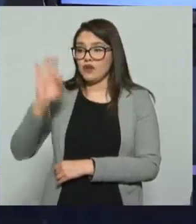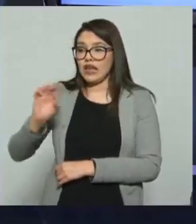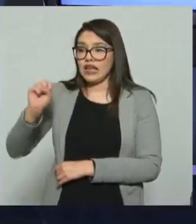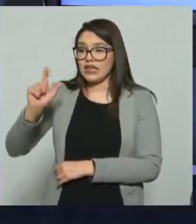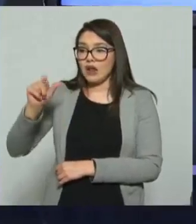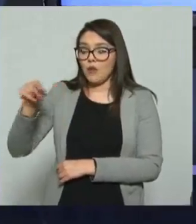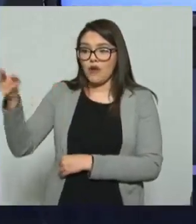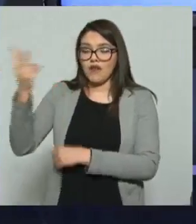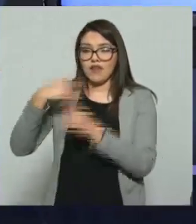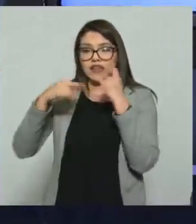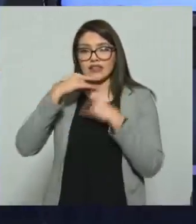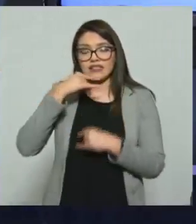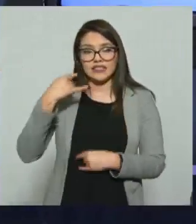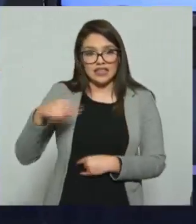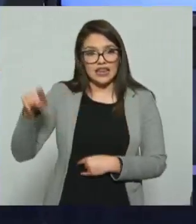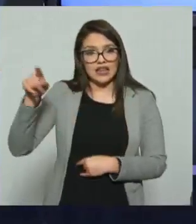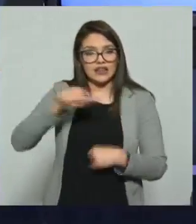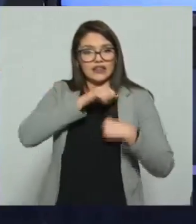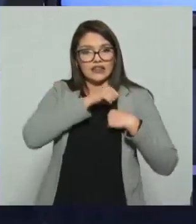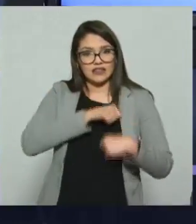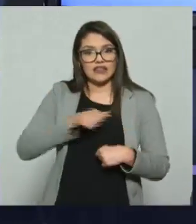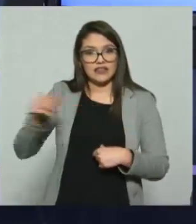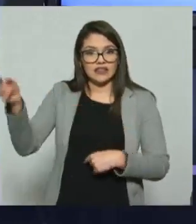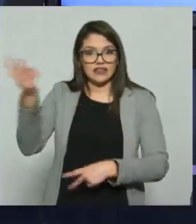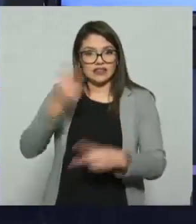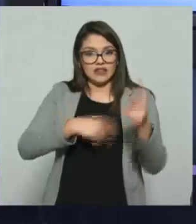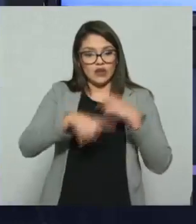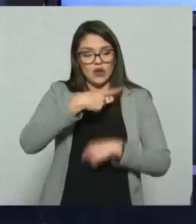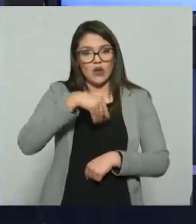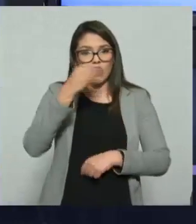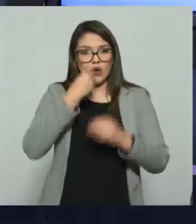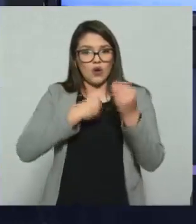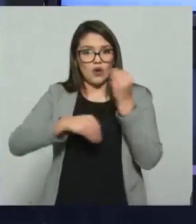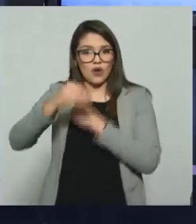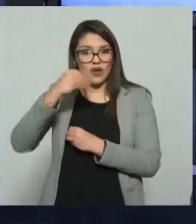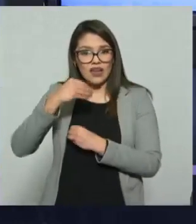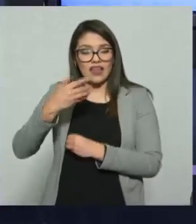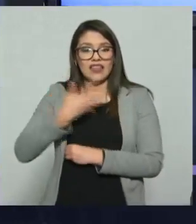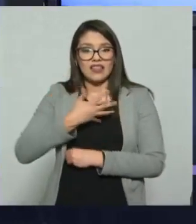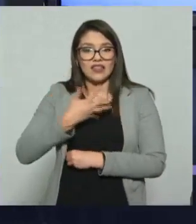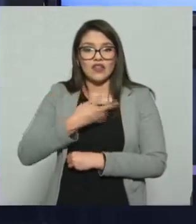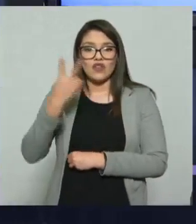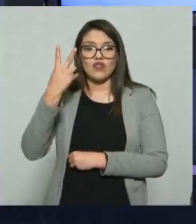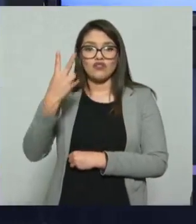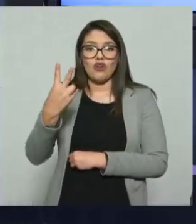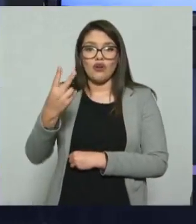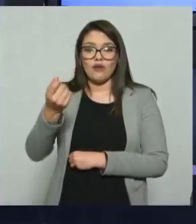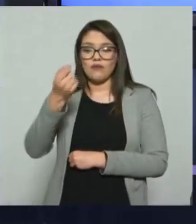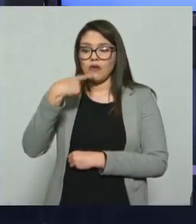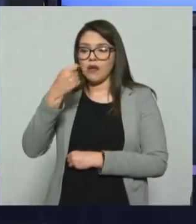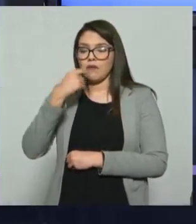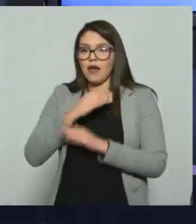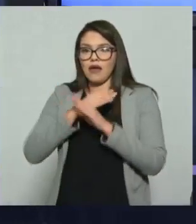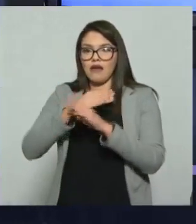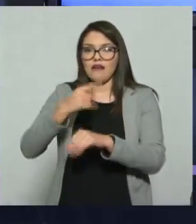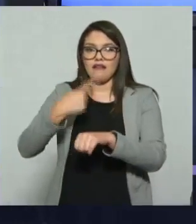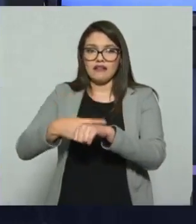Chile, que es la gran mayoría de lo que consumimos en México, trae 2 antibióticos que se ha demostrado que son